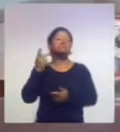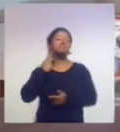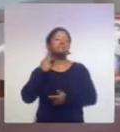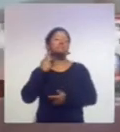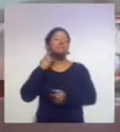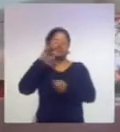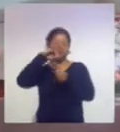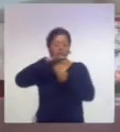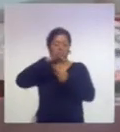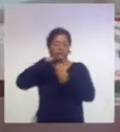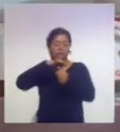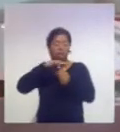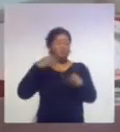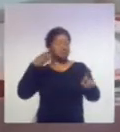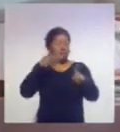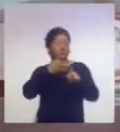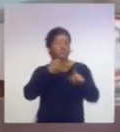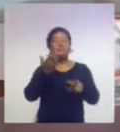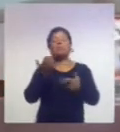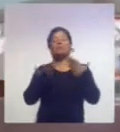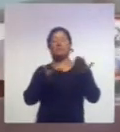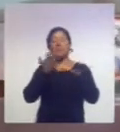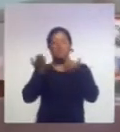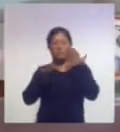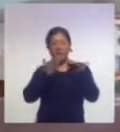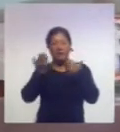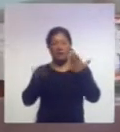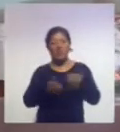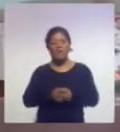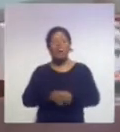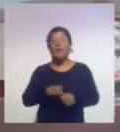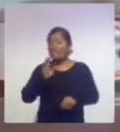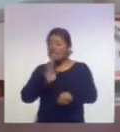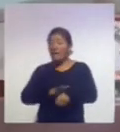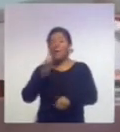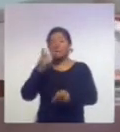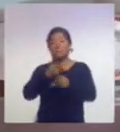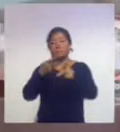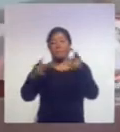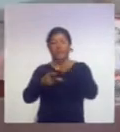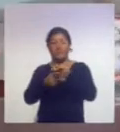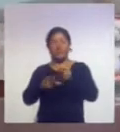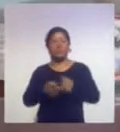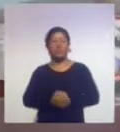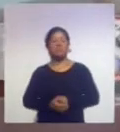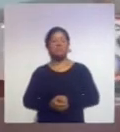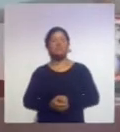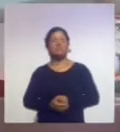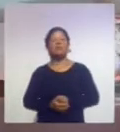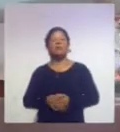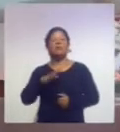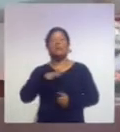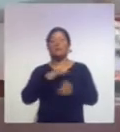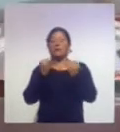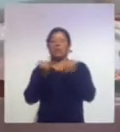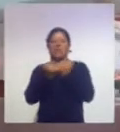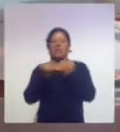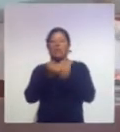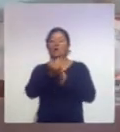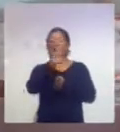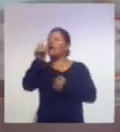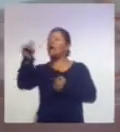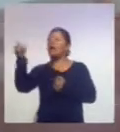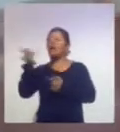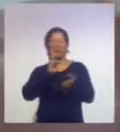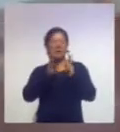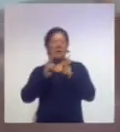sido dirigidos particularmente a estudiantes de bachillerato y hemos llevado a cabo también algunas otras pláticas